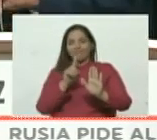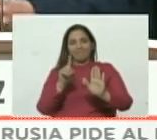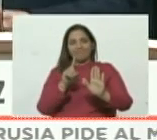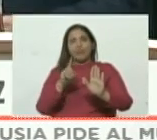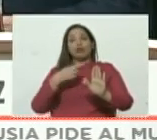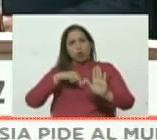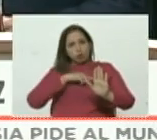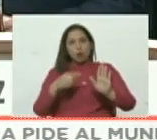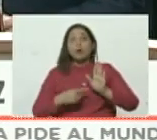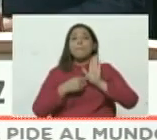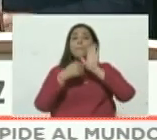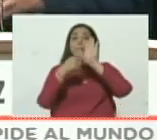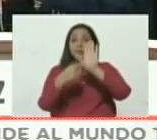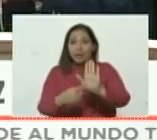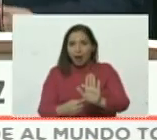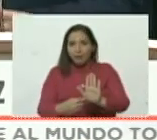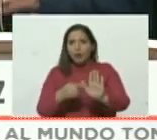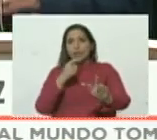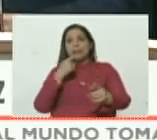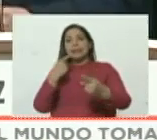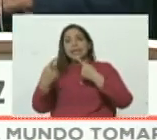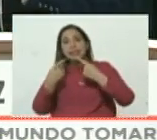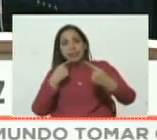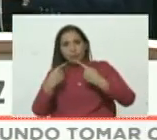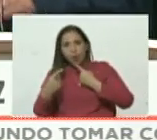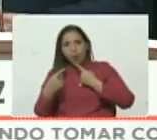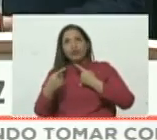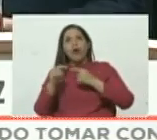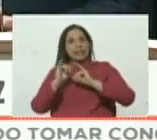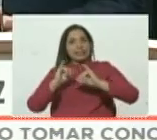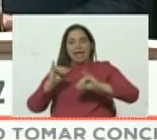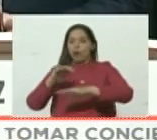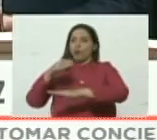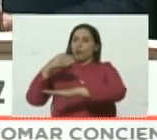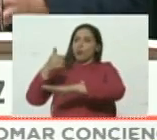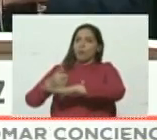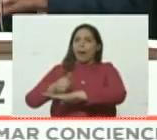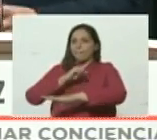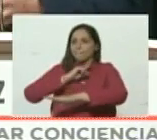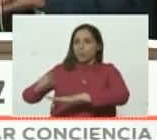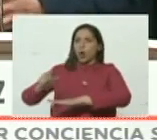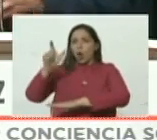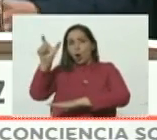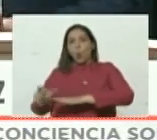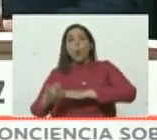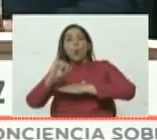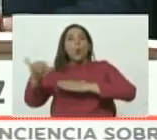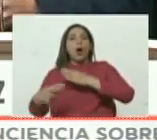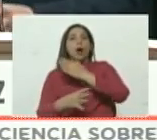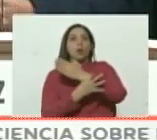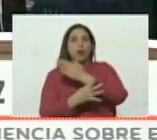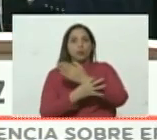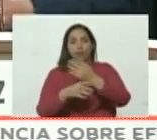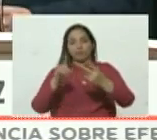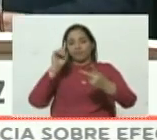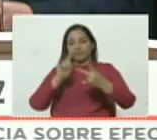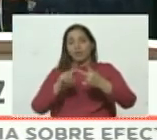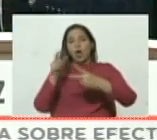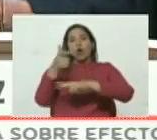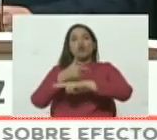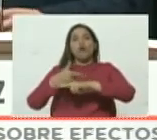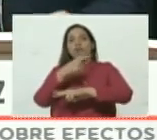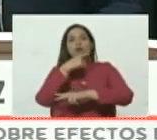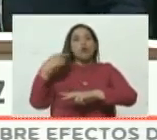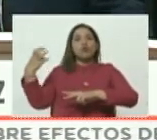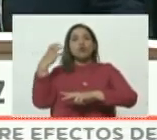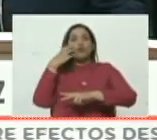mostramos los testimonios que involucran directamente a Juan Guaidó, que involucran directamente al gobierno de Duque,